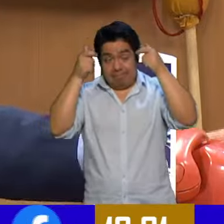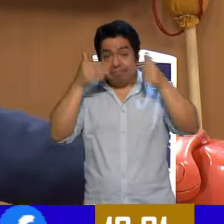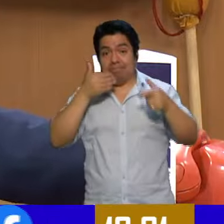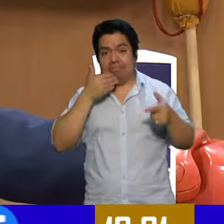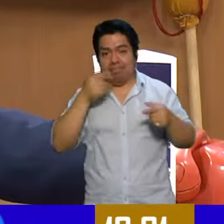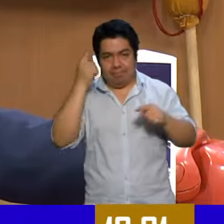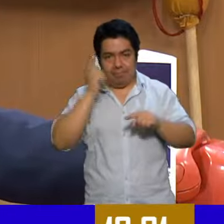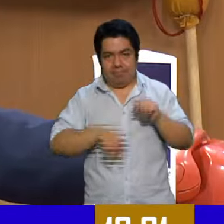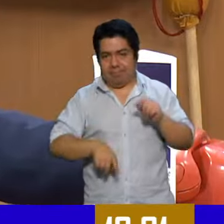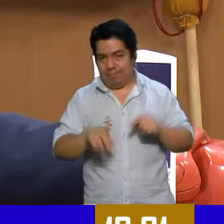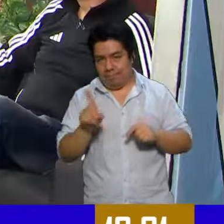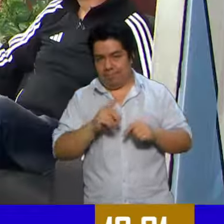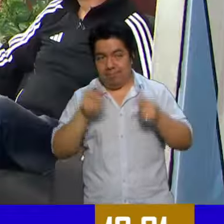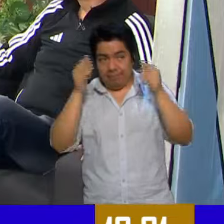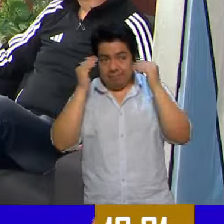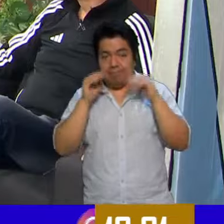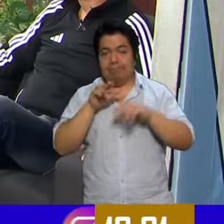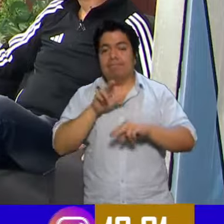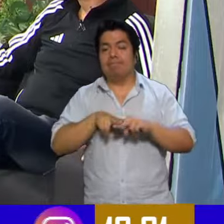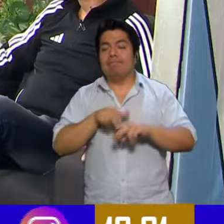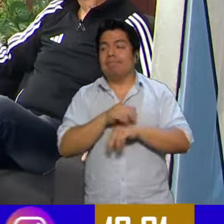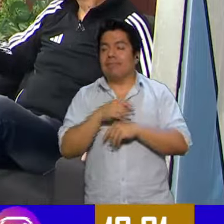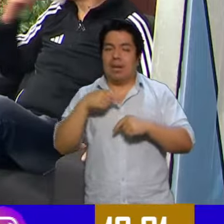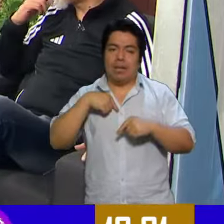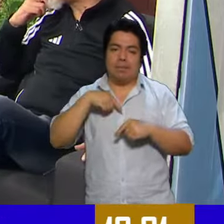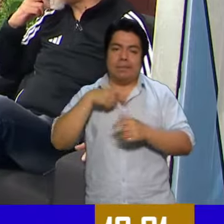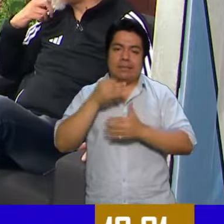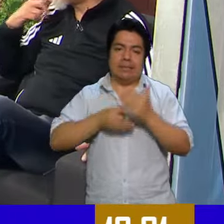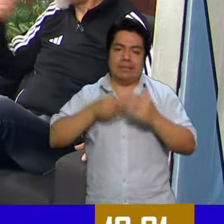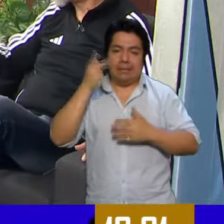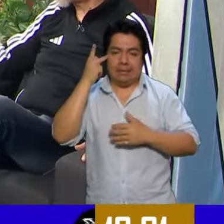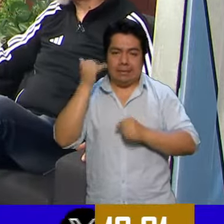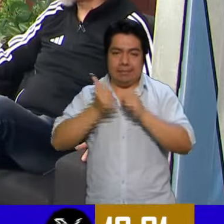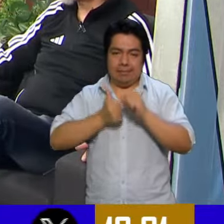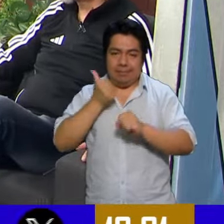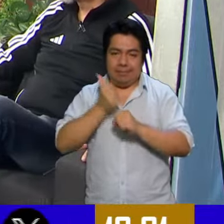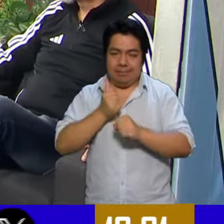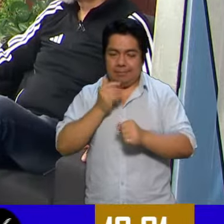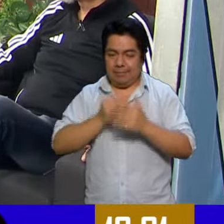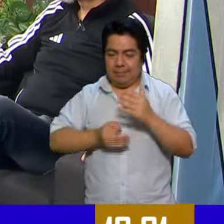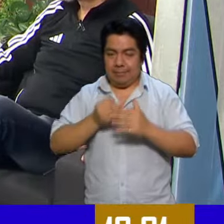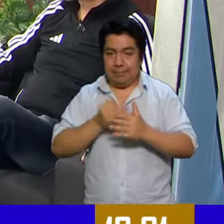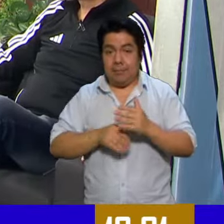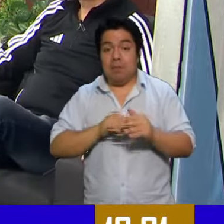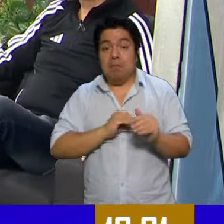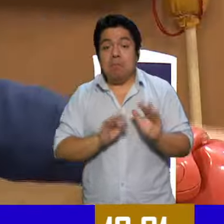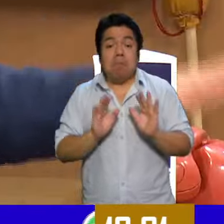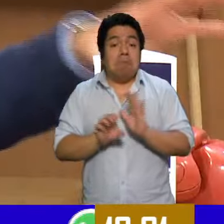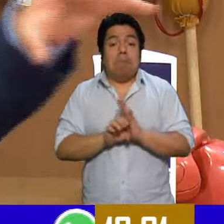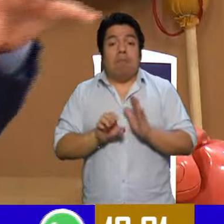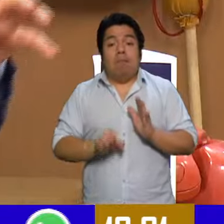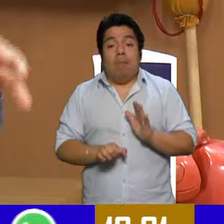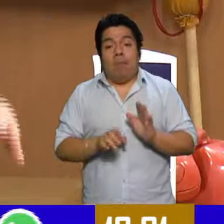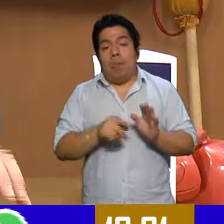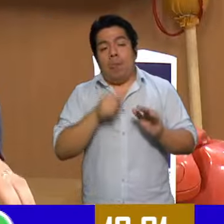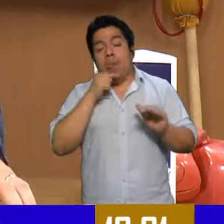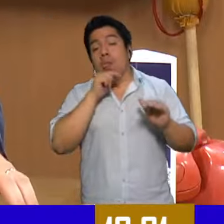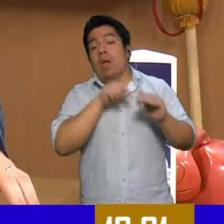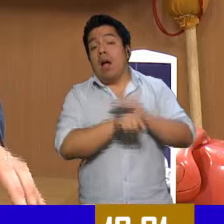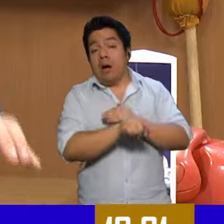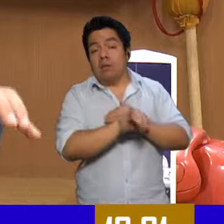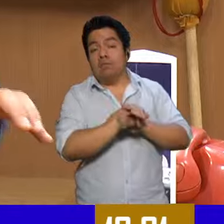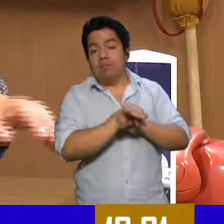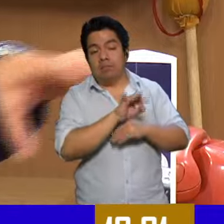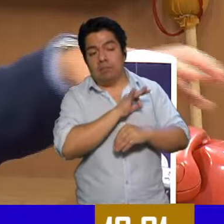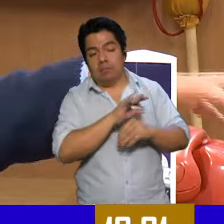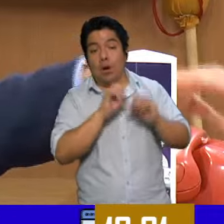vas a quitar en todo el programa. Ajá. Me faltó la mía de mi cumpleaños. Ahorita te la llevas si quieres. Pero bueno, estar acá. Puedes desde ahí meter una queja